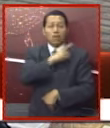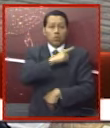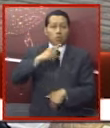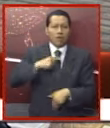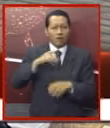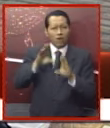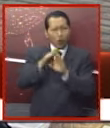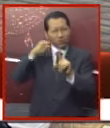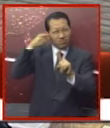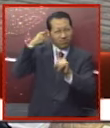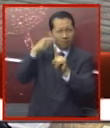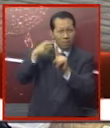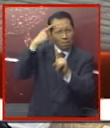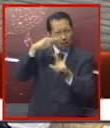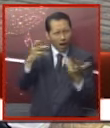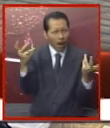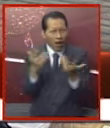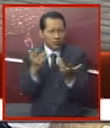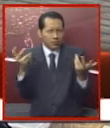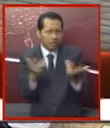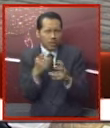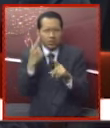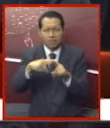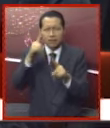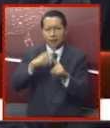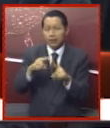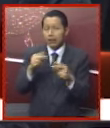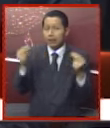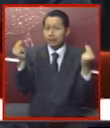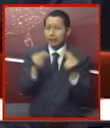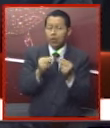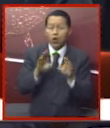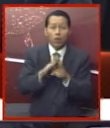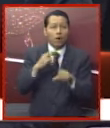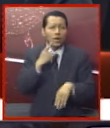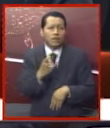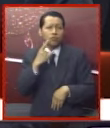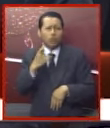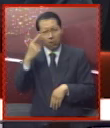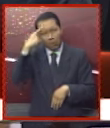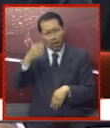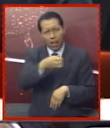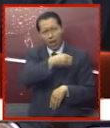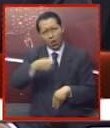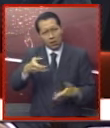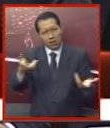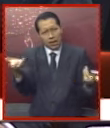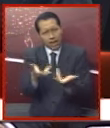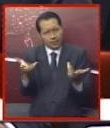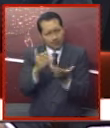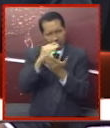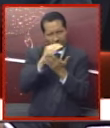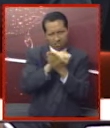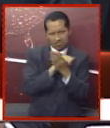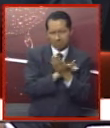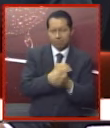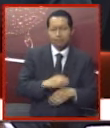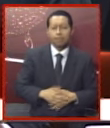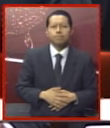implementación que tendrá necesariamente que hacerse un gran esfuerzo de organización y ejecución para conseguirlo.